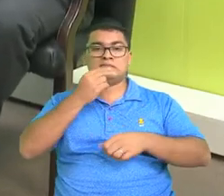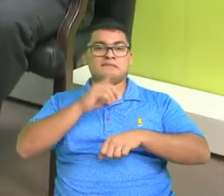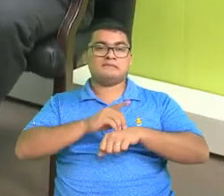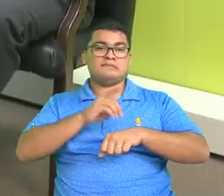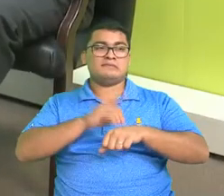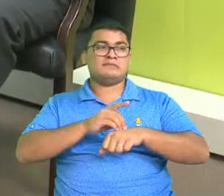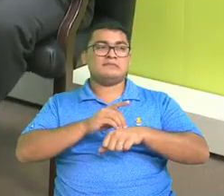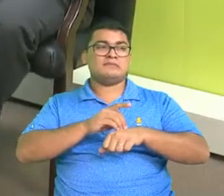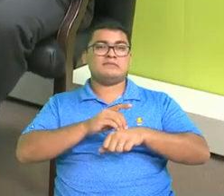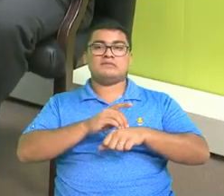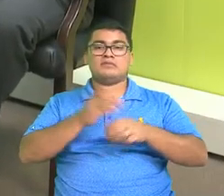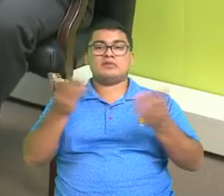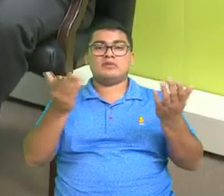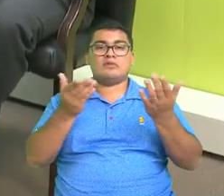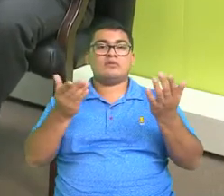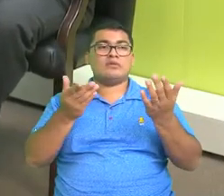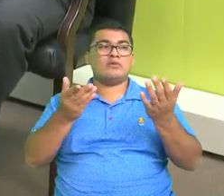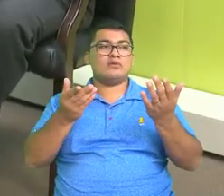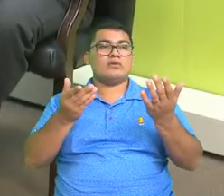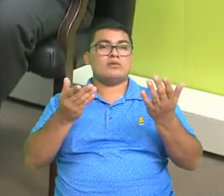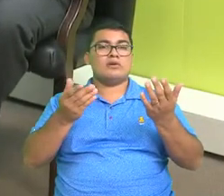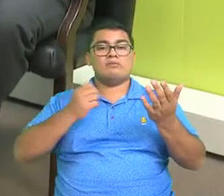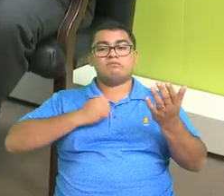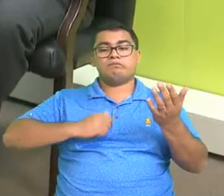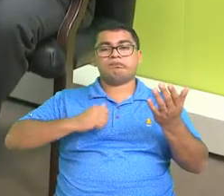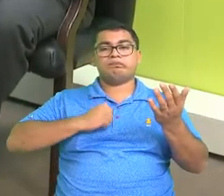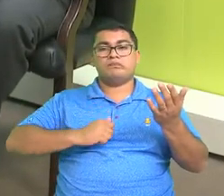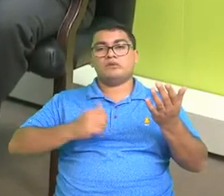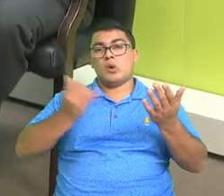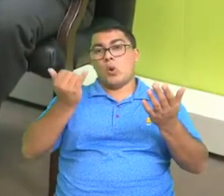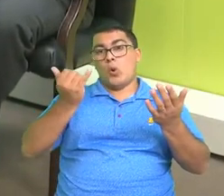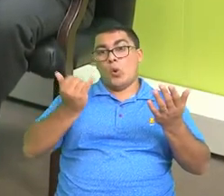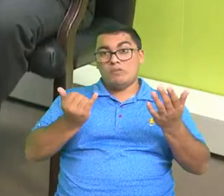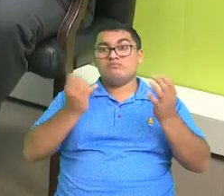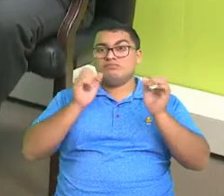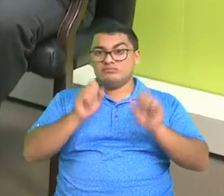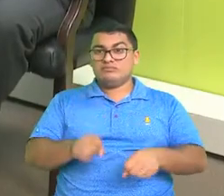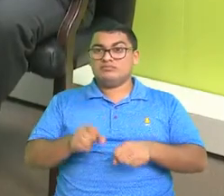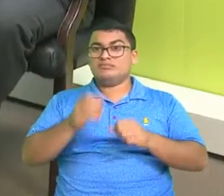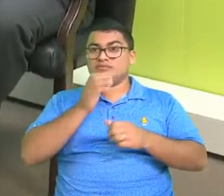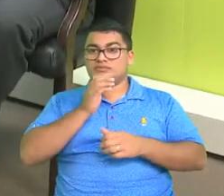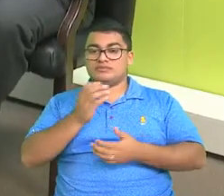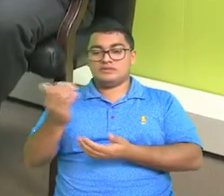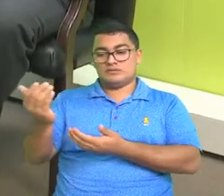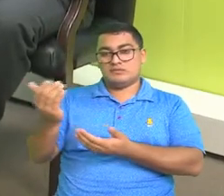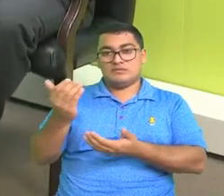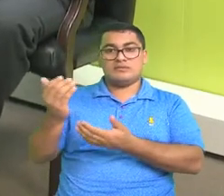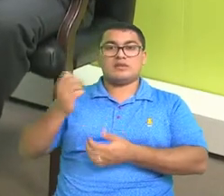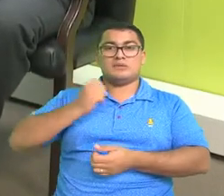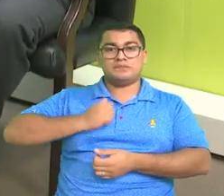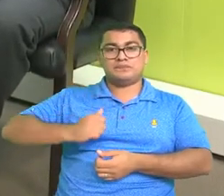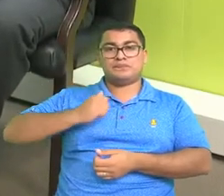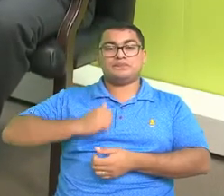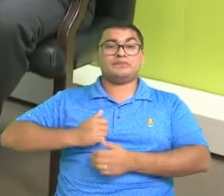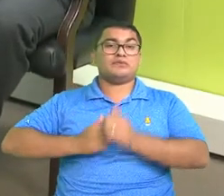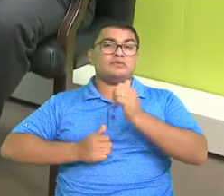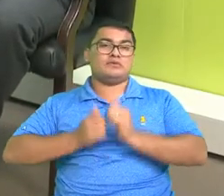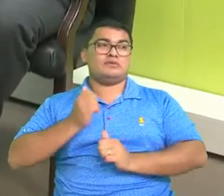Doctor, ¿cuánto se pierde de nutrientes con una diarrea en un niño? Una diarrea en un niño a causa